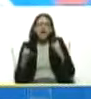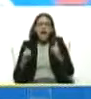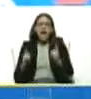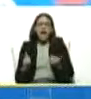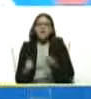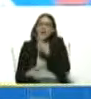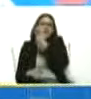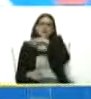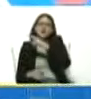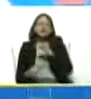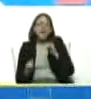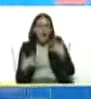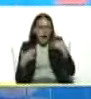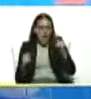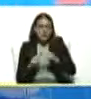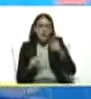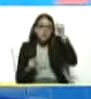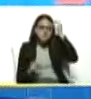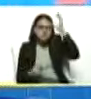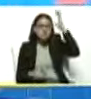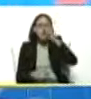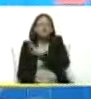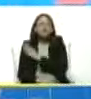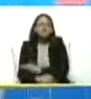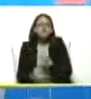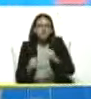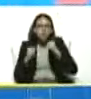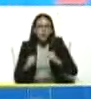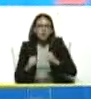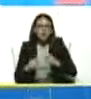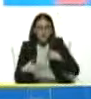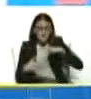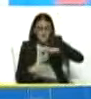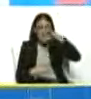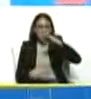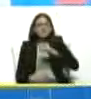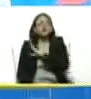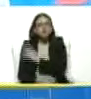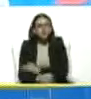Salud mental, salud espiritual,